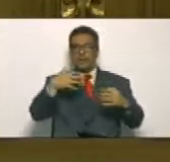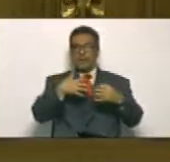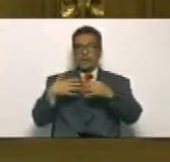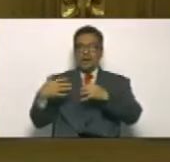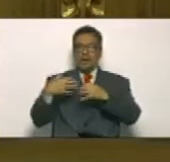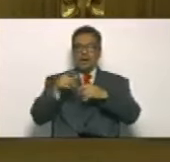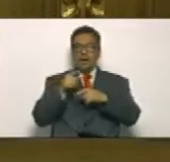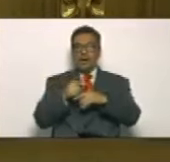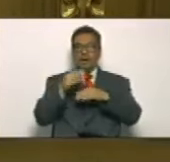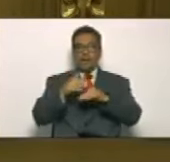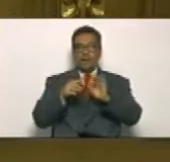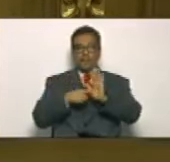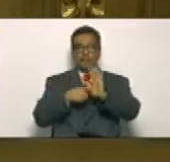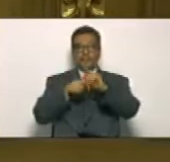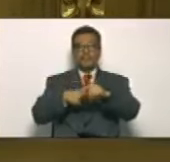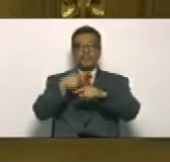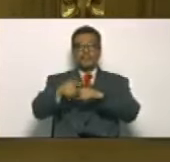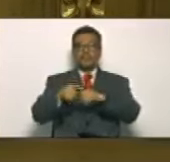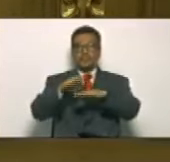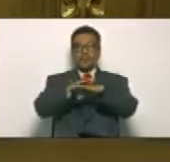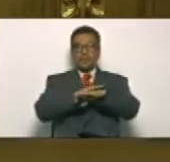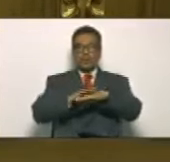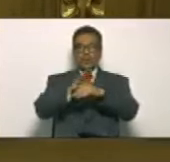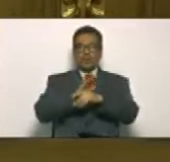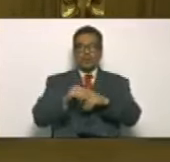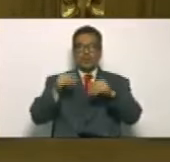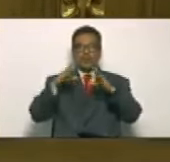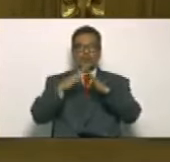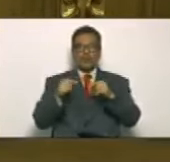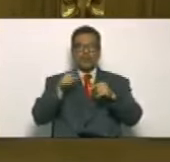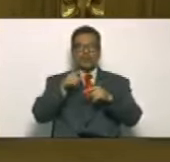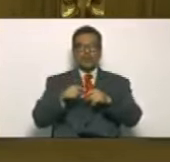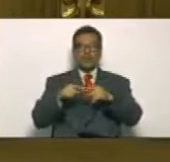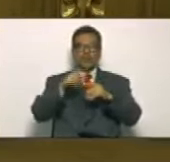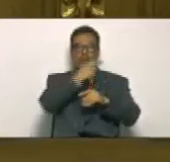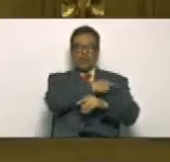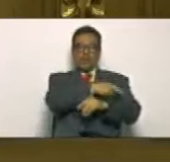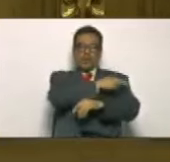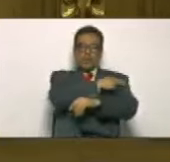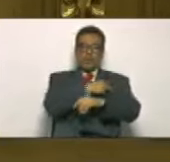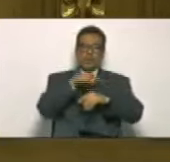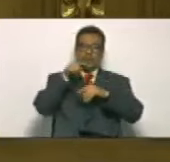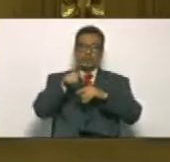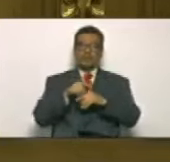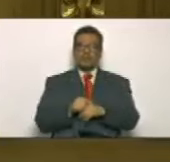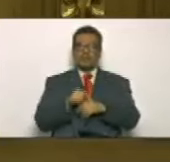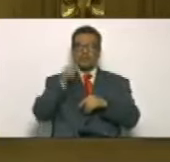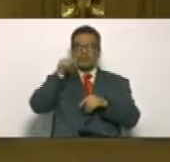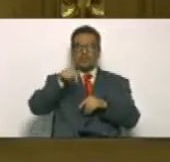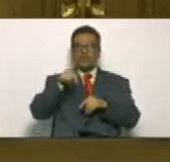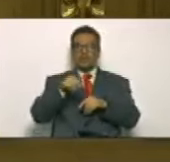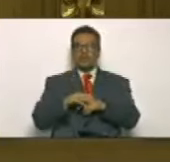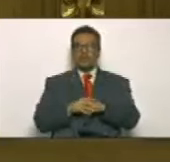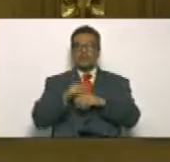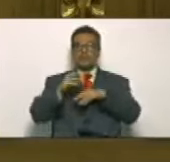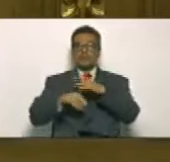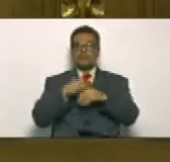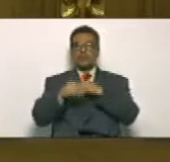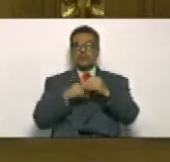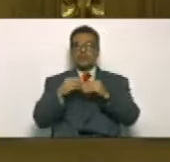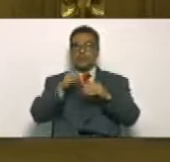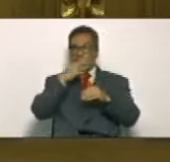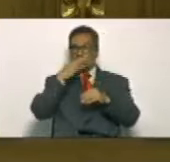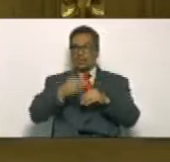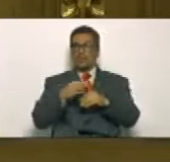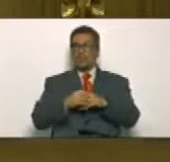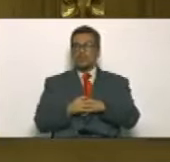batalla estar al frente del cuidado de las municiones o del hospital de campaña, desde allí lo hizo muy